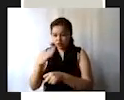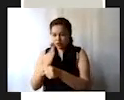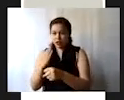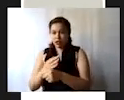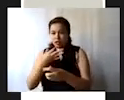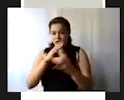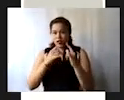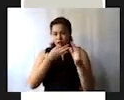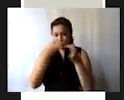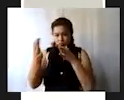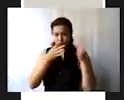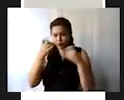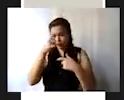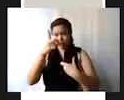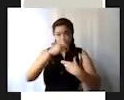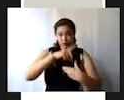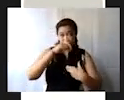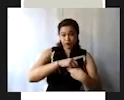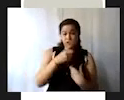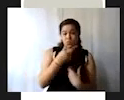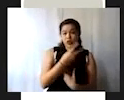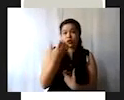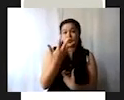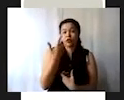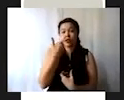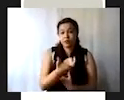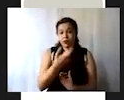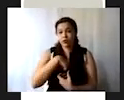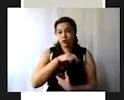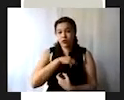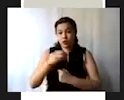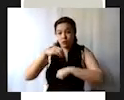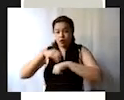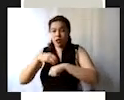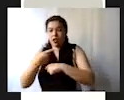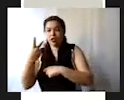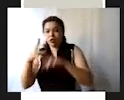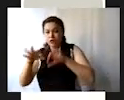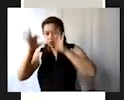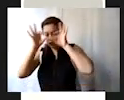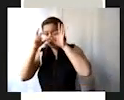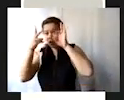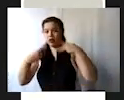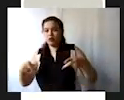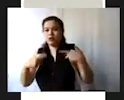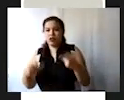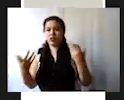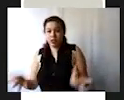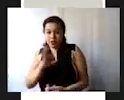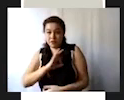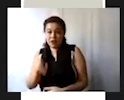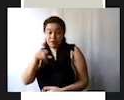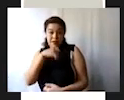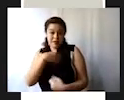campaña en Donadora que por 250 pesos podemos ponerle un par de lentes a 2 personas. Así es que también les invito a que